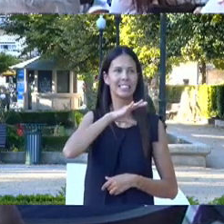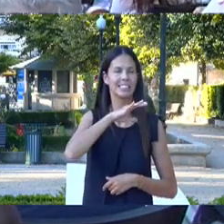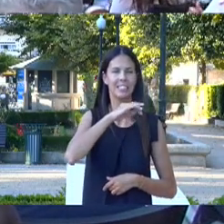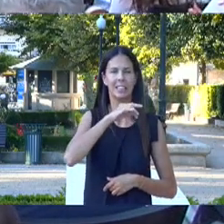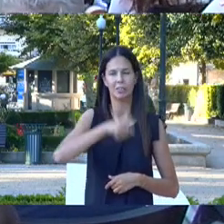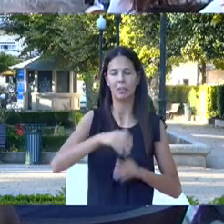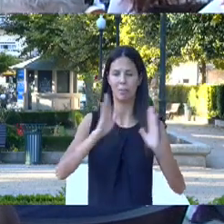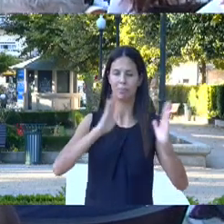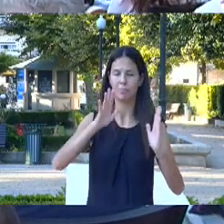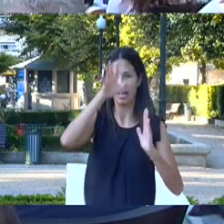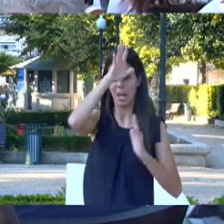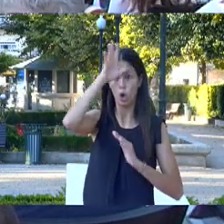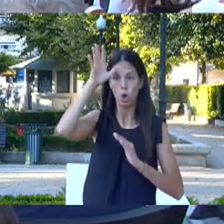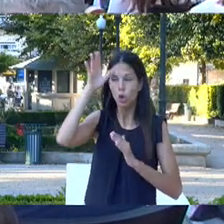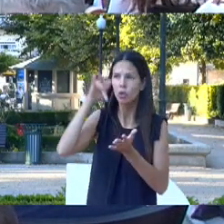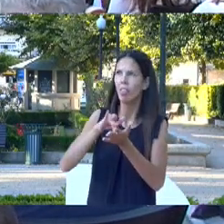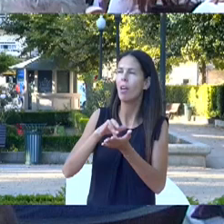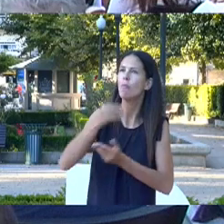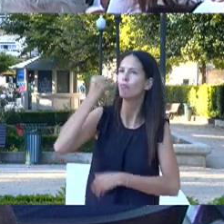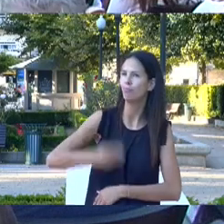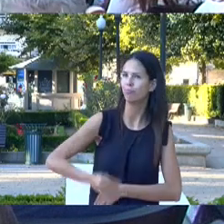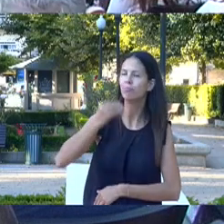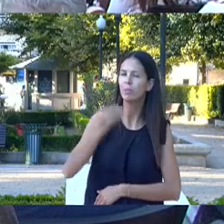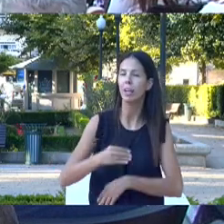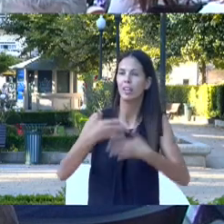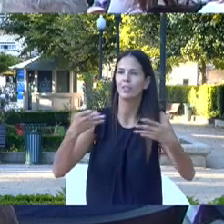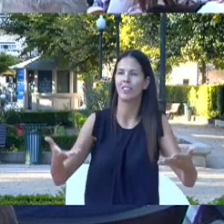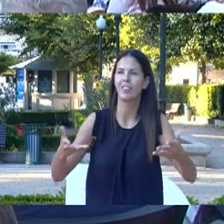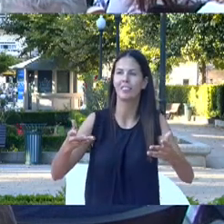agosto, o día quedou bo, entón é unha